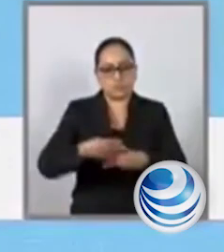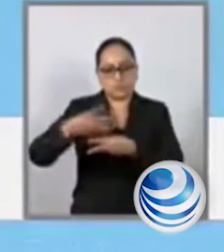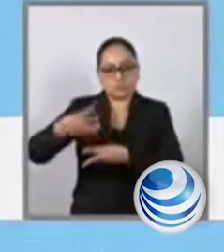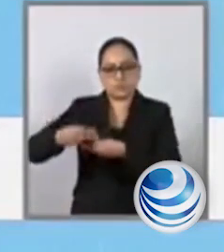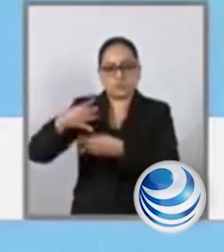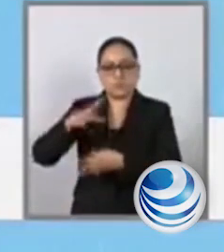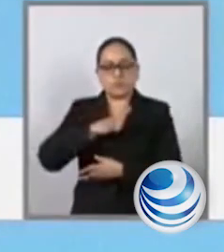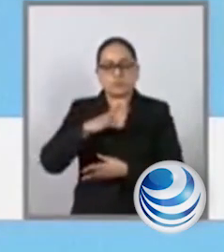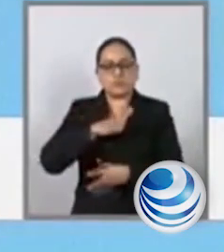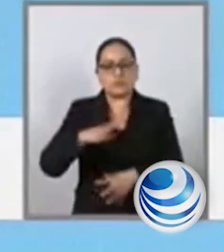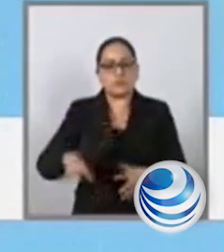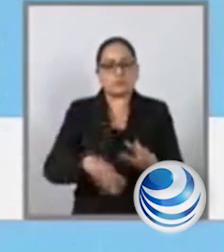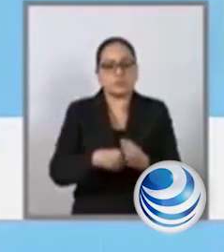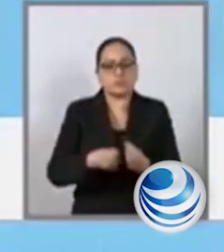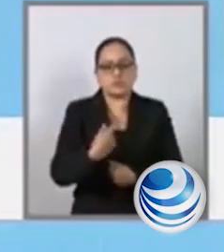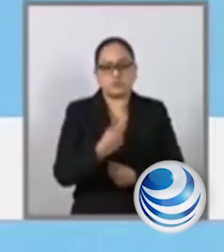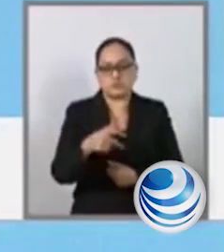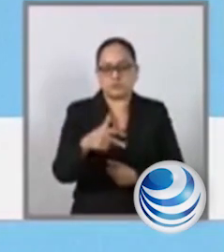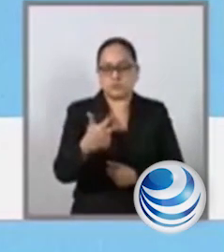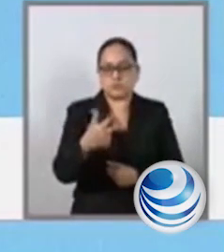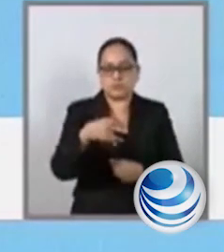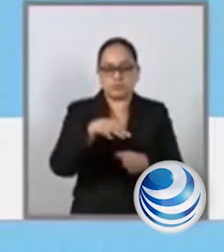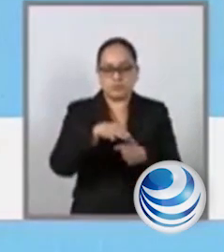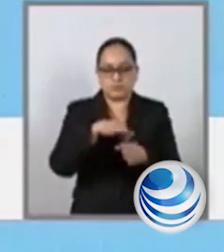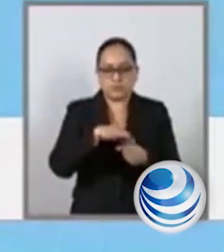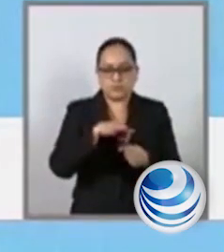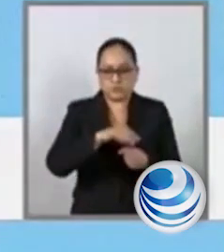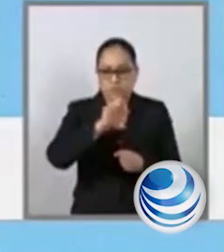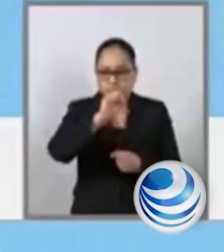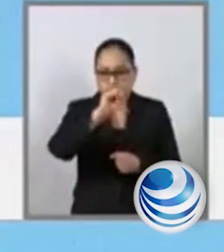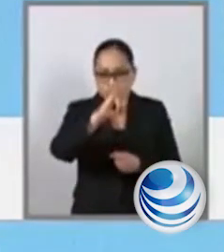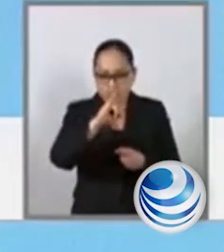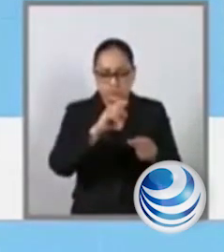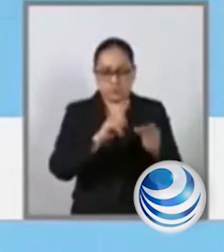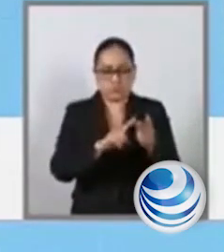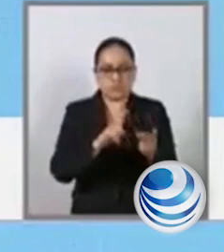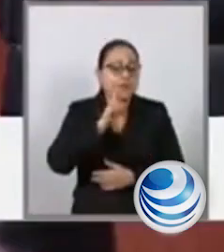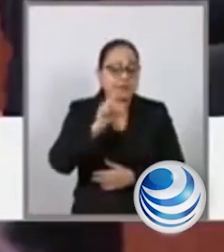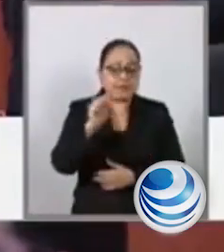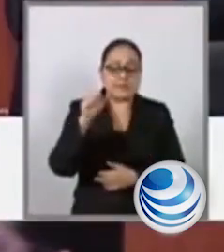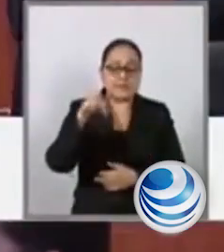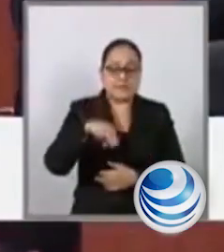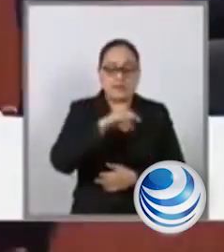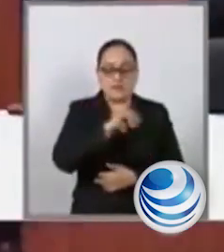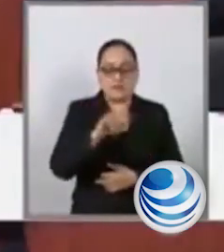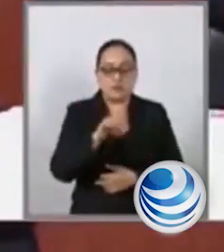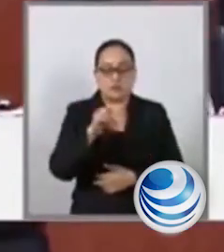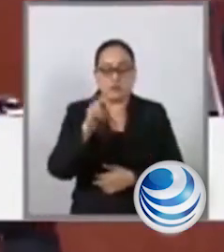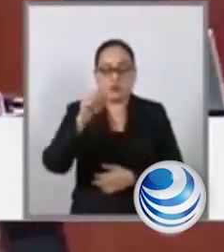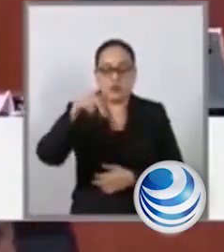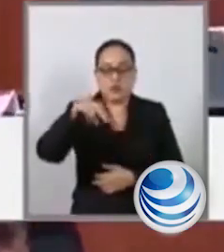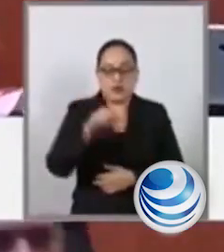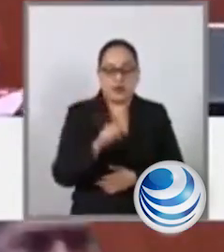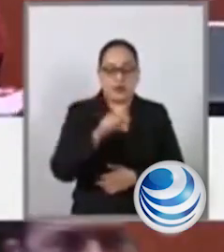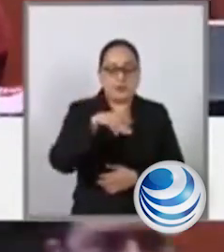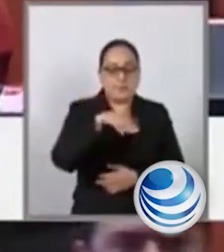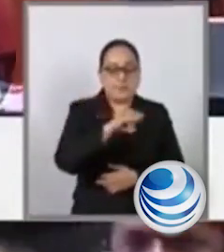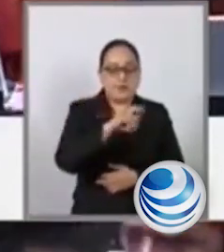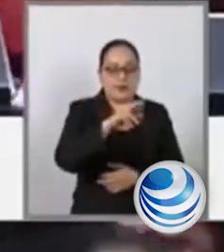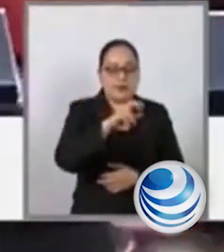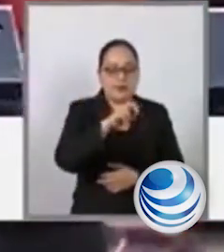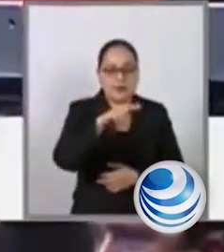113 votos a favor, una abstención y cero en contra el dictamen de no objeción, la periodista ingresó al salón de